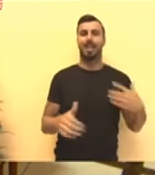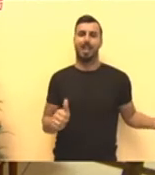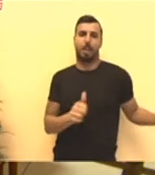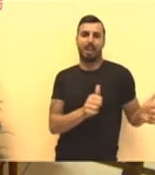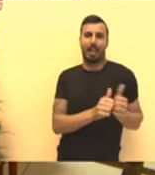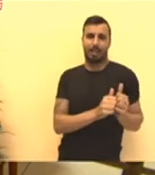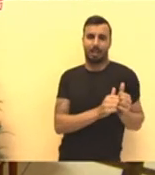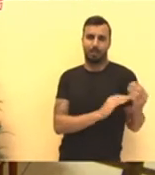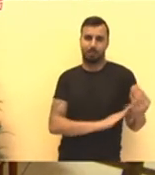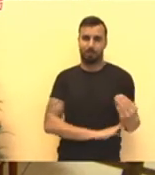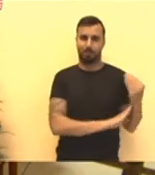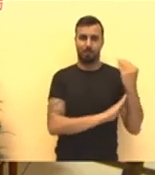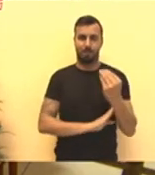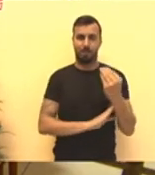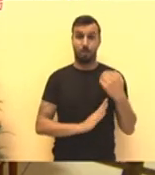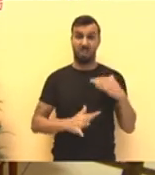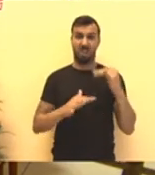y me hacen una entrevista nada más llegar.